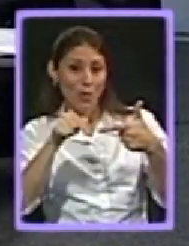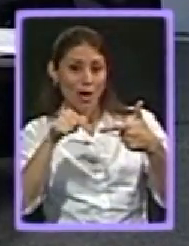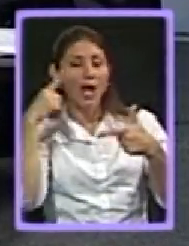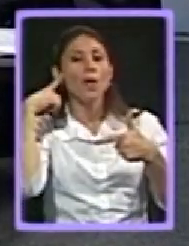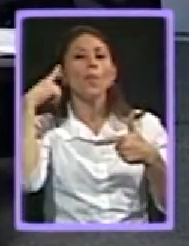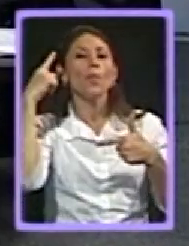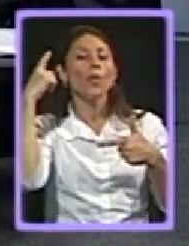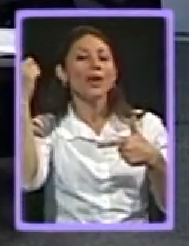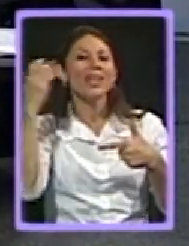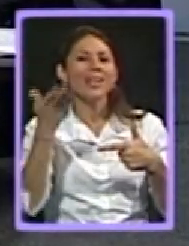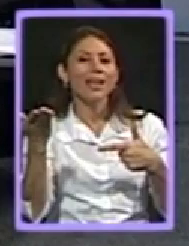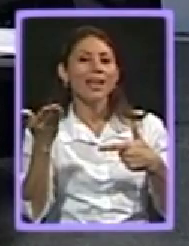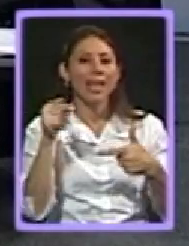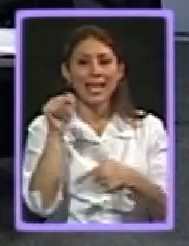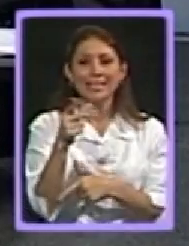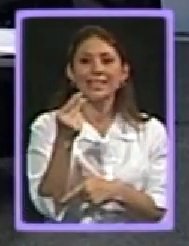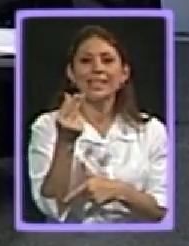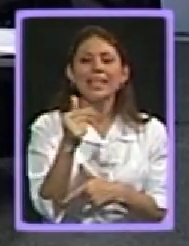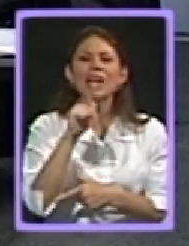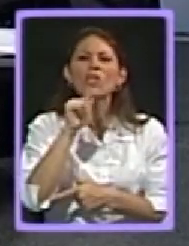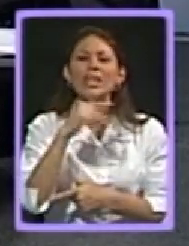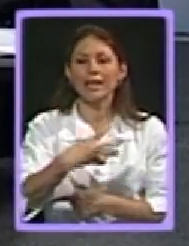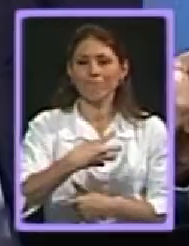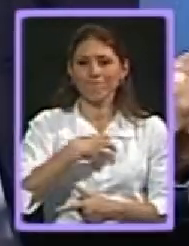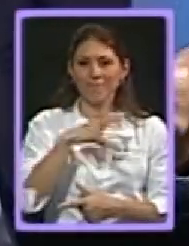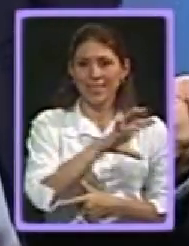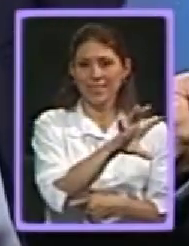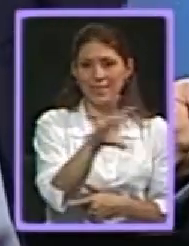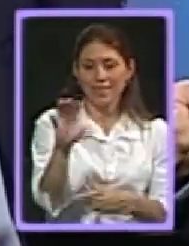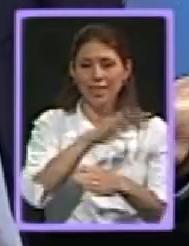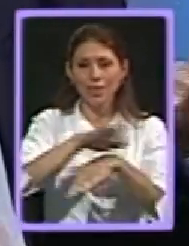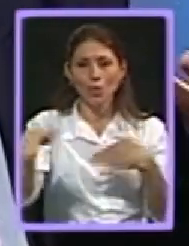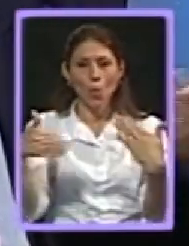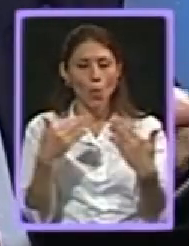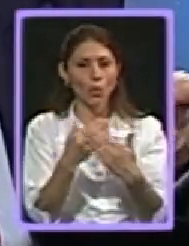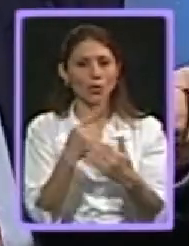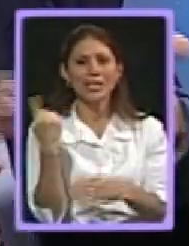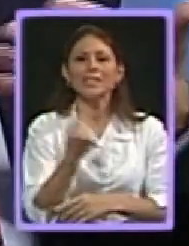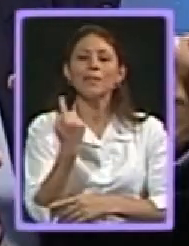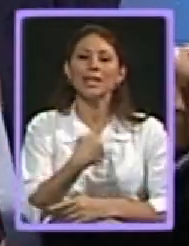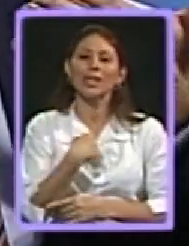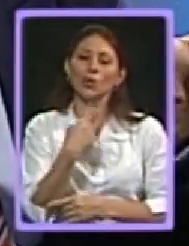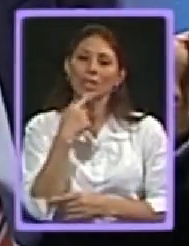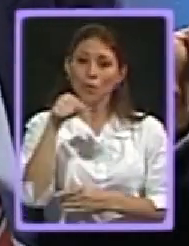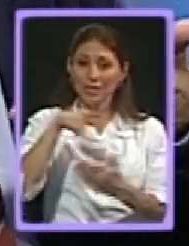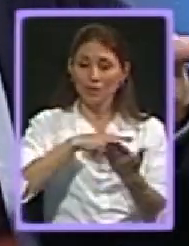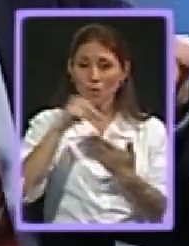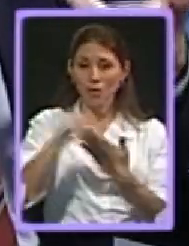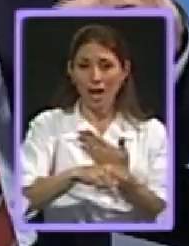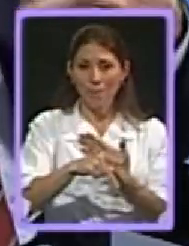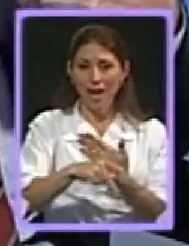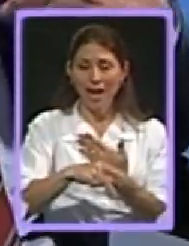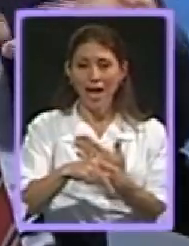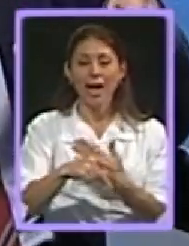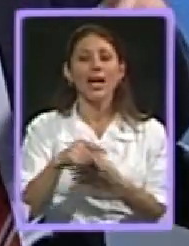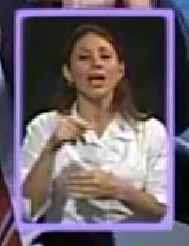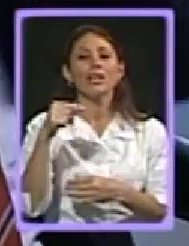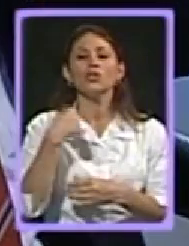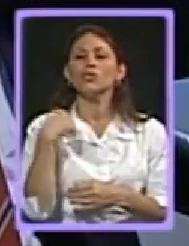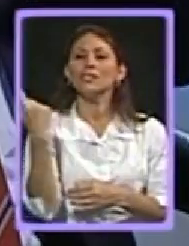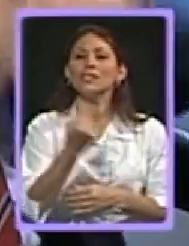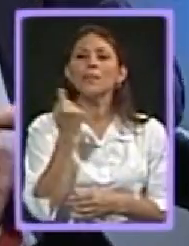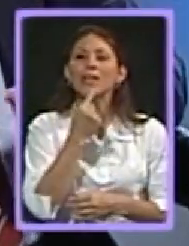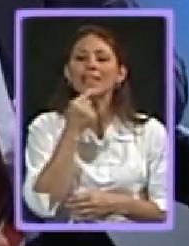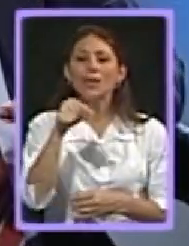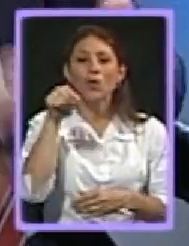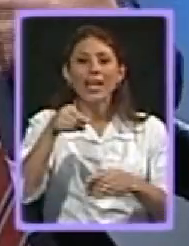de todos. Es decir, yo insisto siempre que inicia este programa, no lo hice para ustedes, sino siempre, de que es el dinero